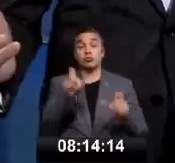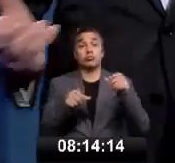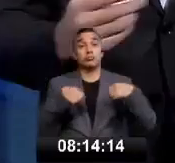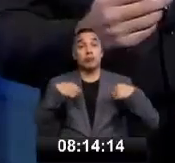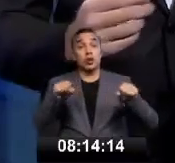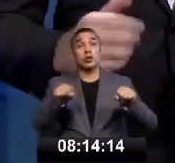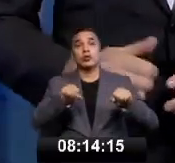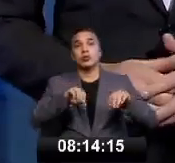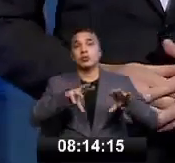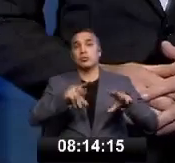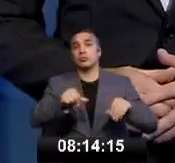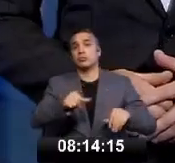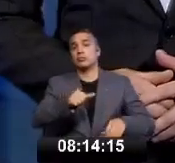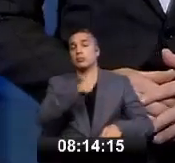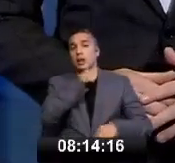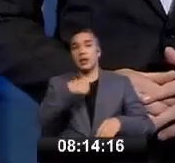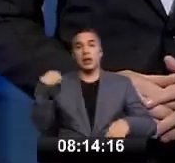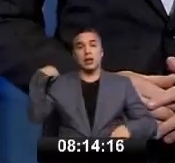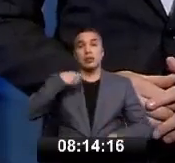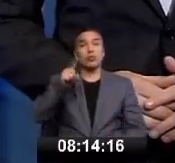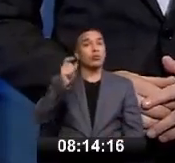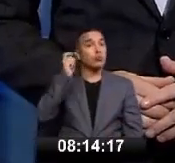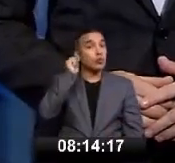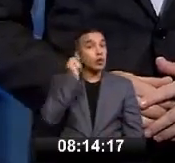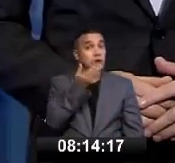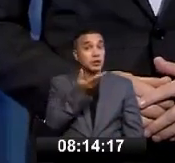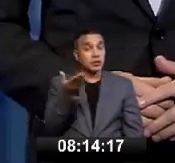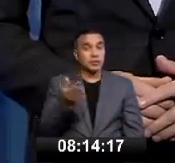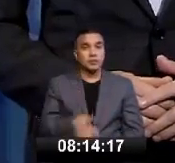moto arranchan la cartera a una mujer.